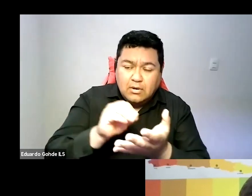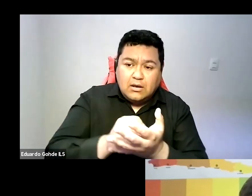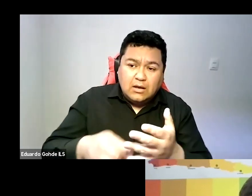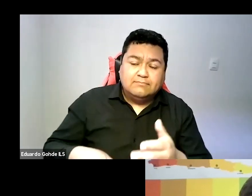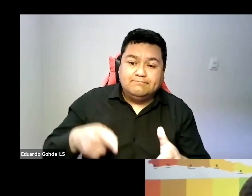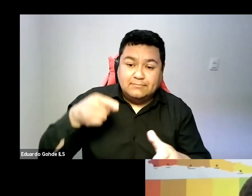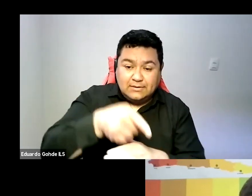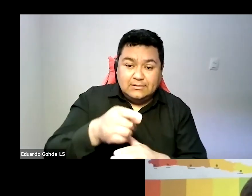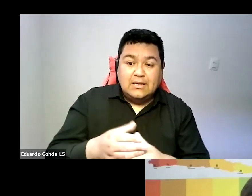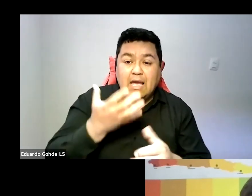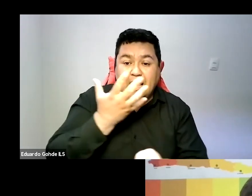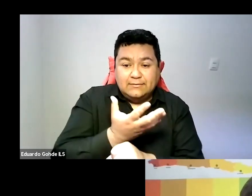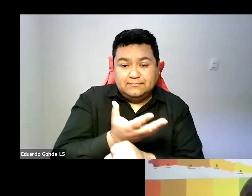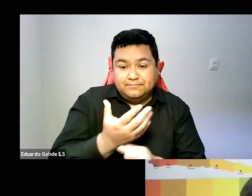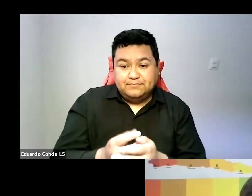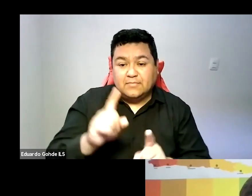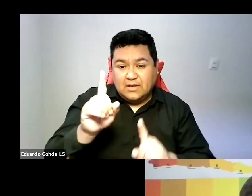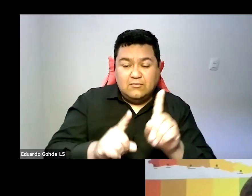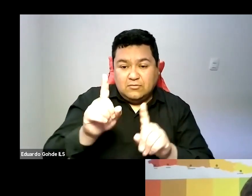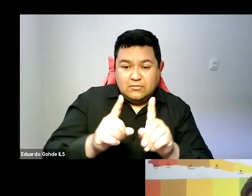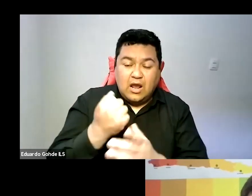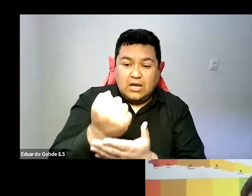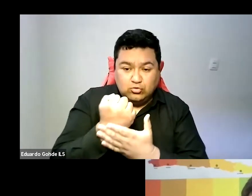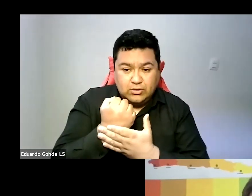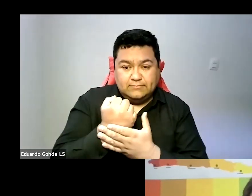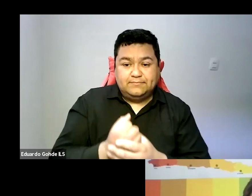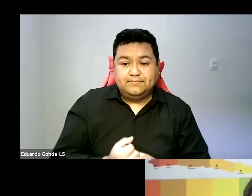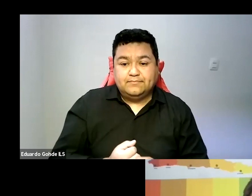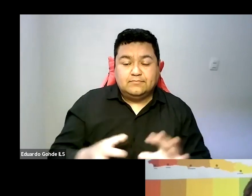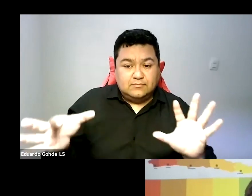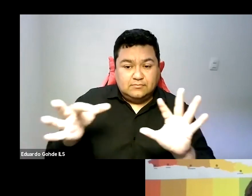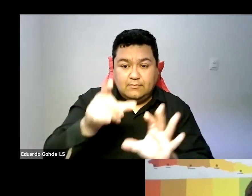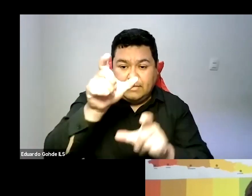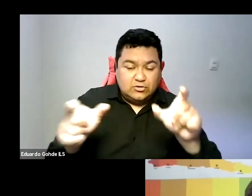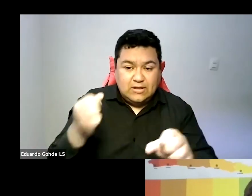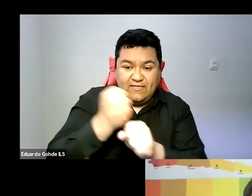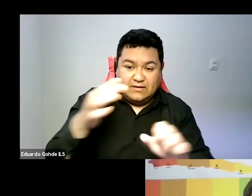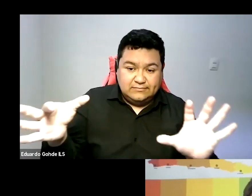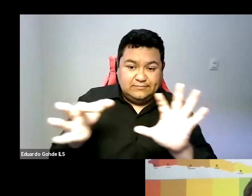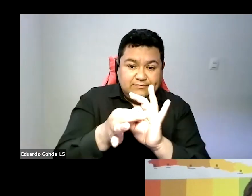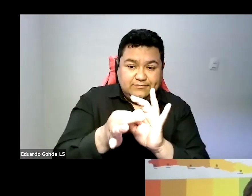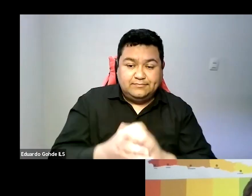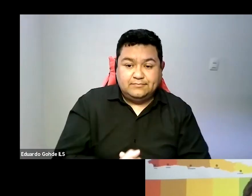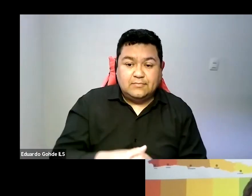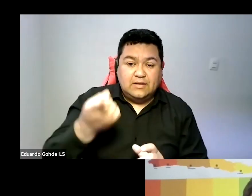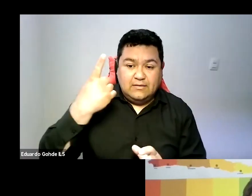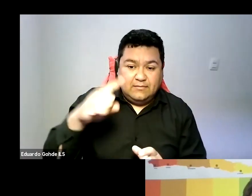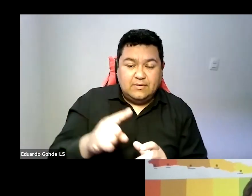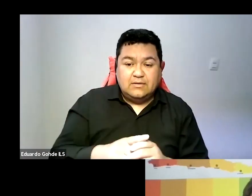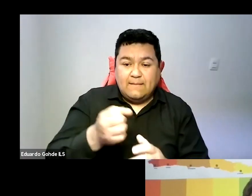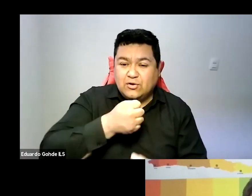Lo bueno es que han aparecido bisagras, ¿no? Han aparecido vinculadores en nuestros países, periodistas